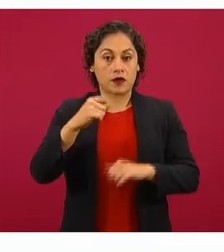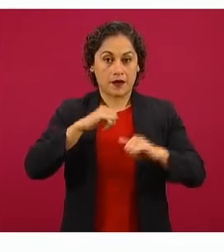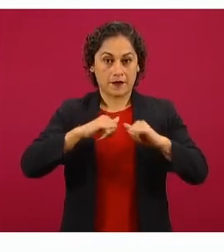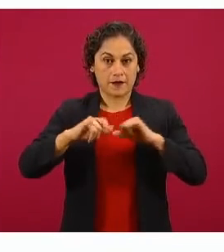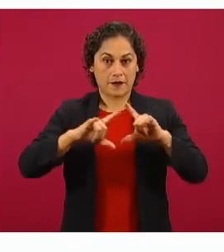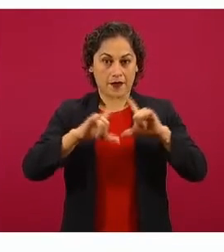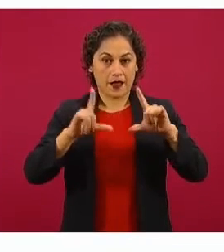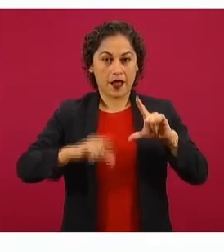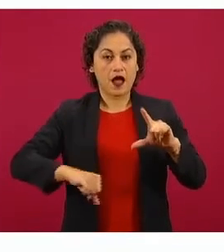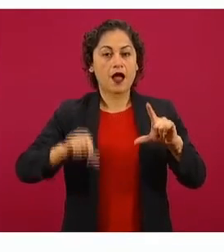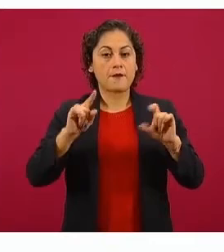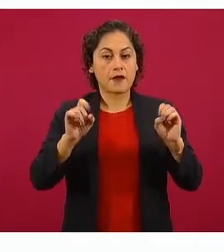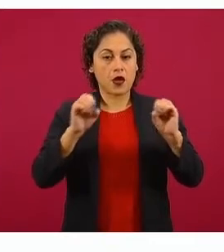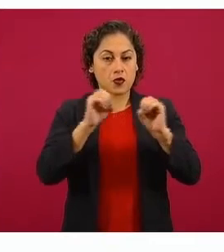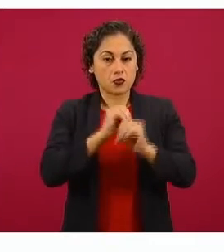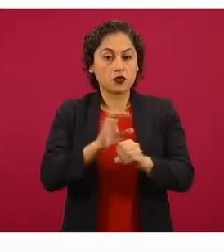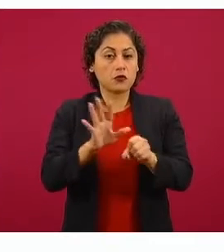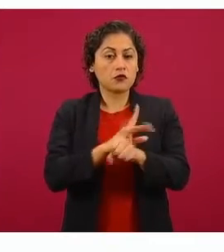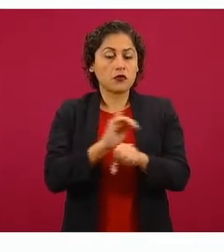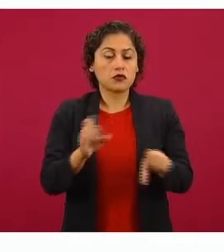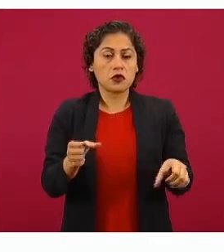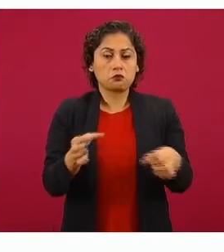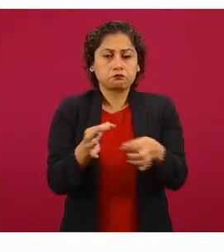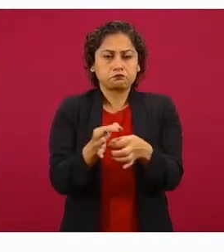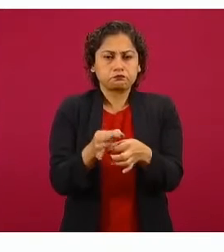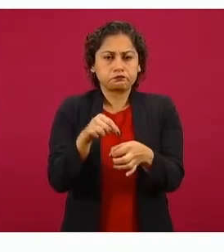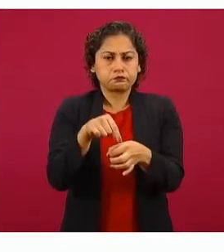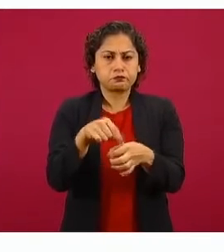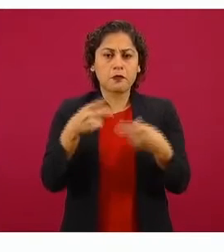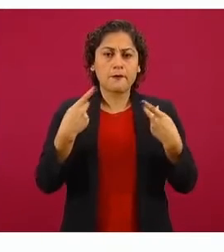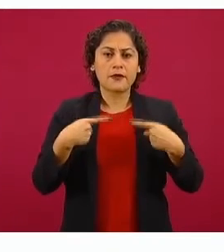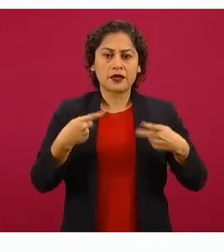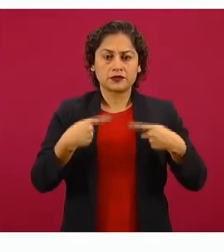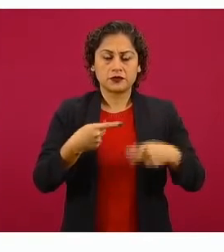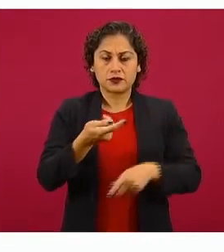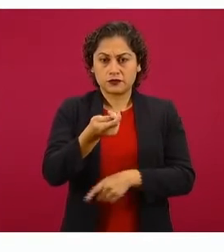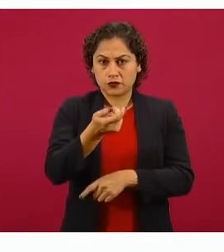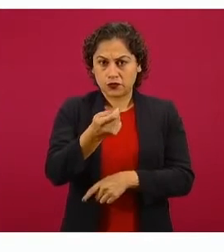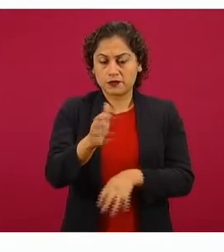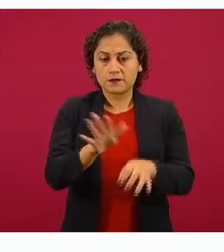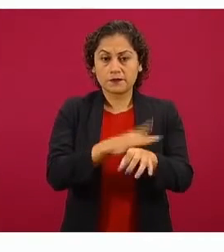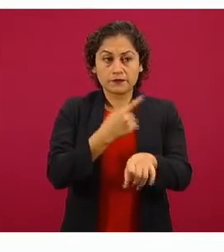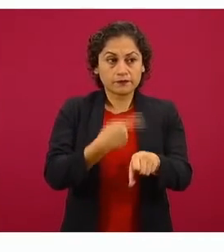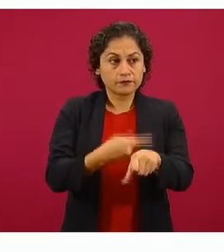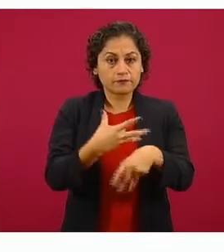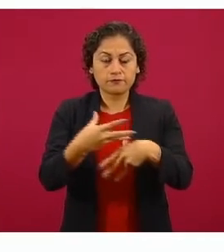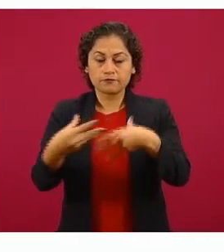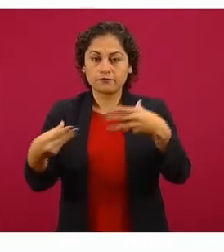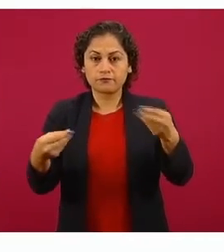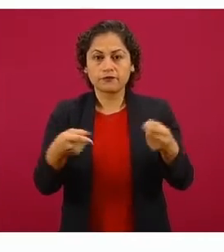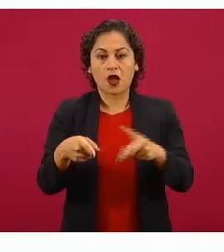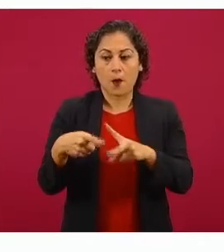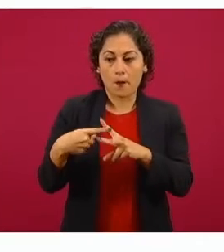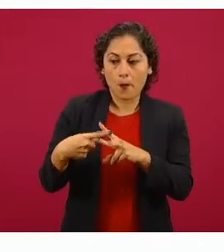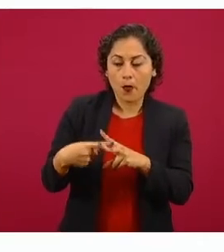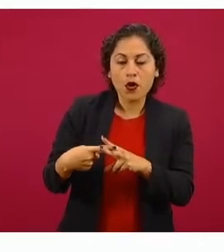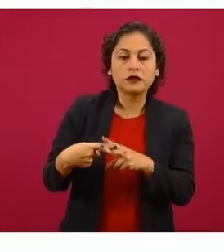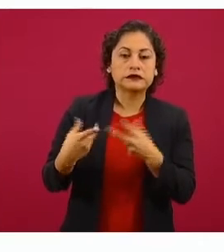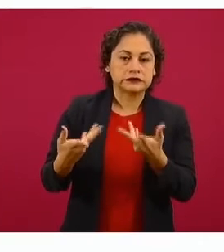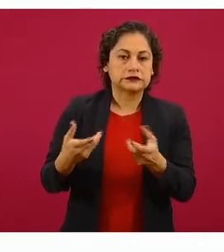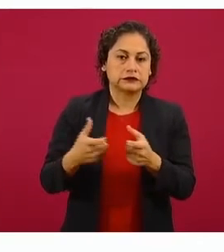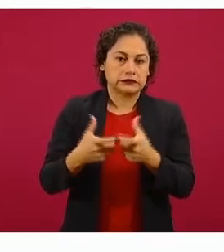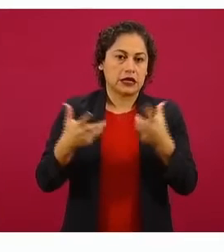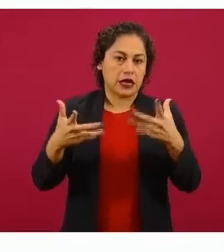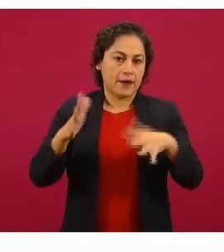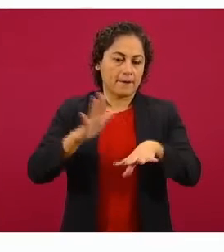intensa porque tiene una población muy pequeña, entonces la contribución de los casos rápidamente se vuelve en una incidencia bastante alta,